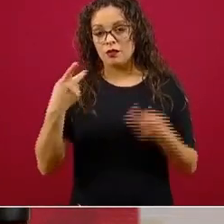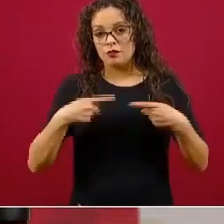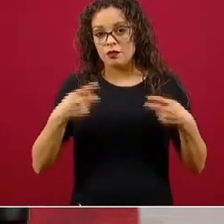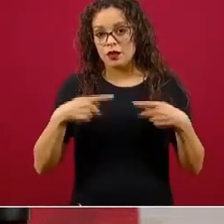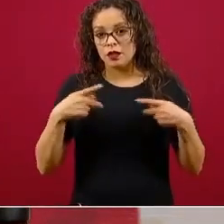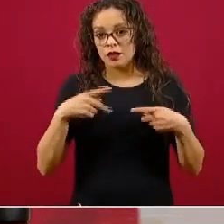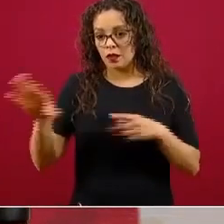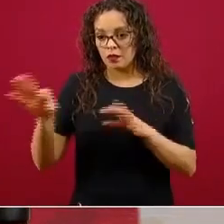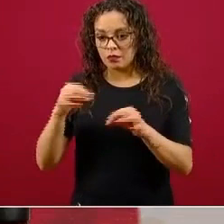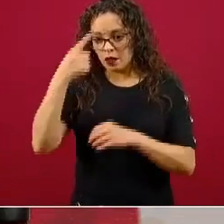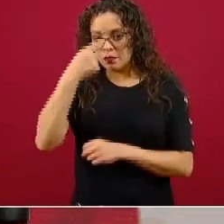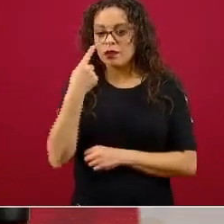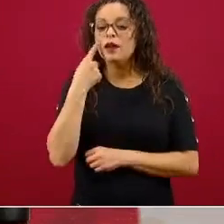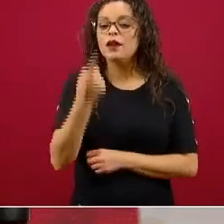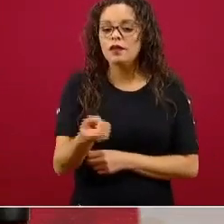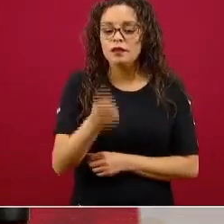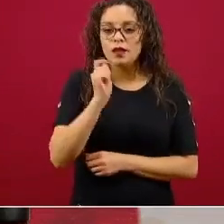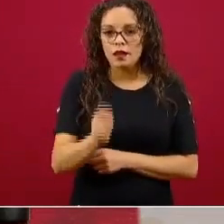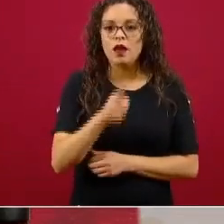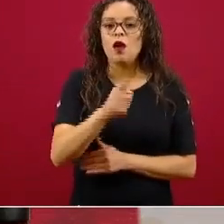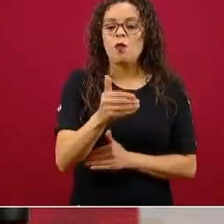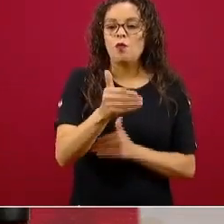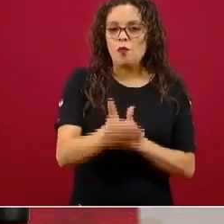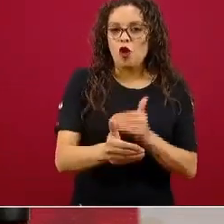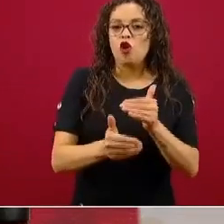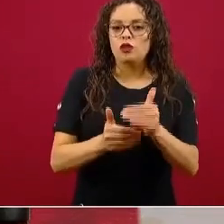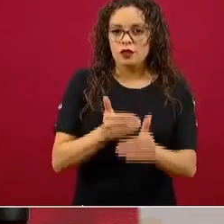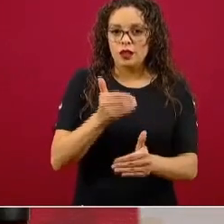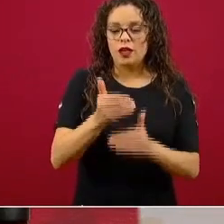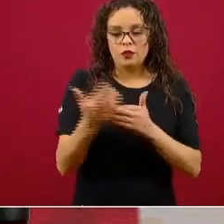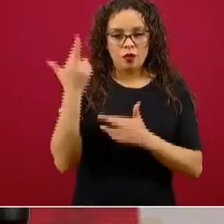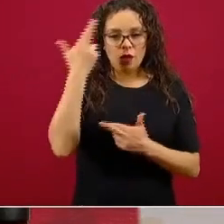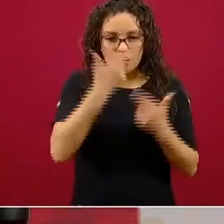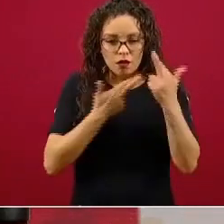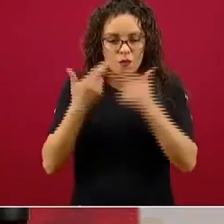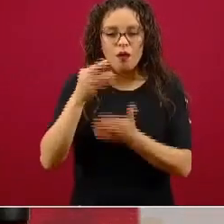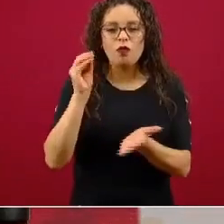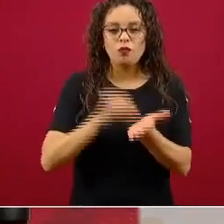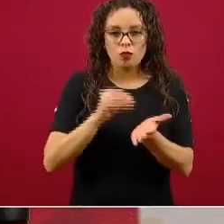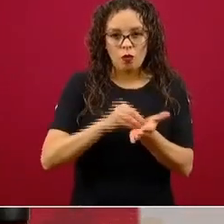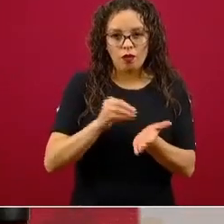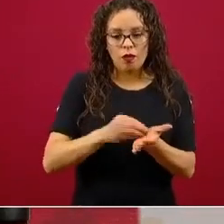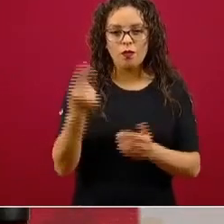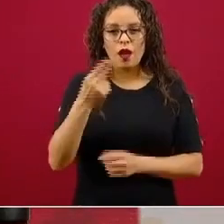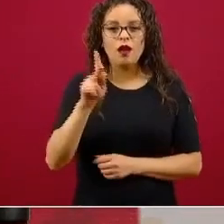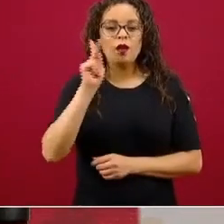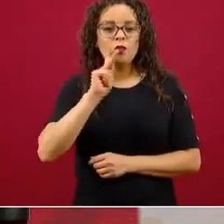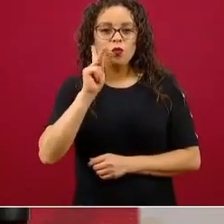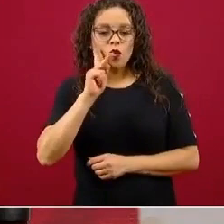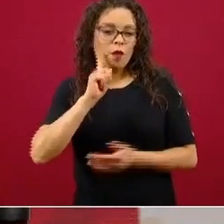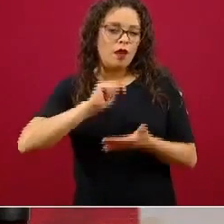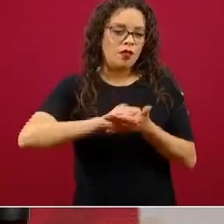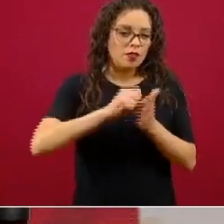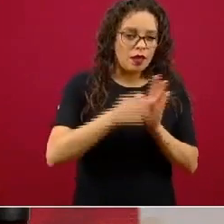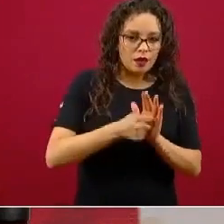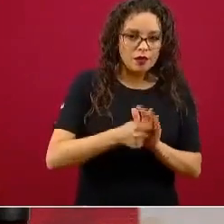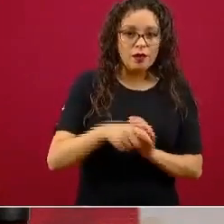escalamiento y están en proceso de revisión en las pruebas técnicas por parte de